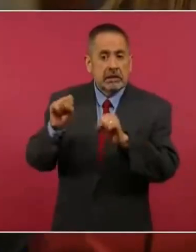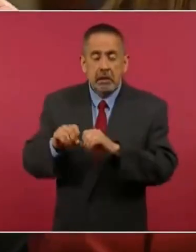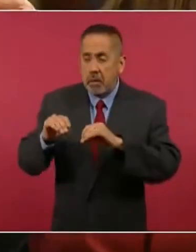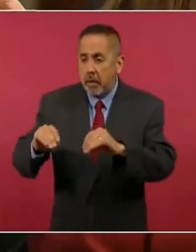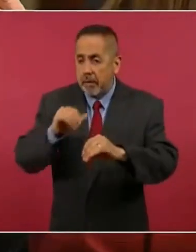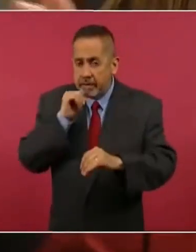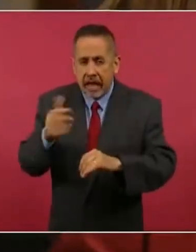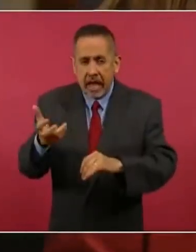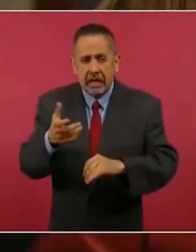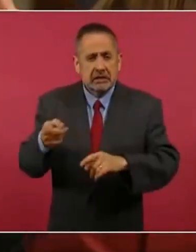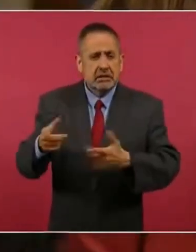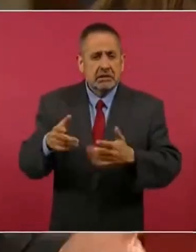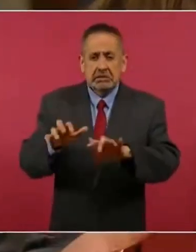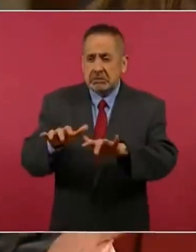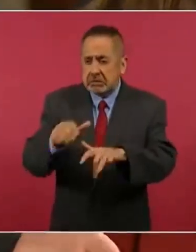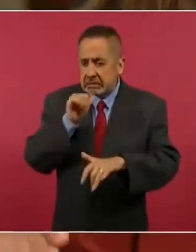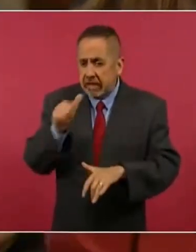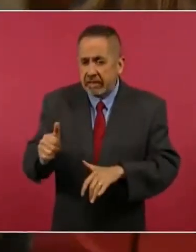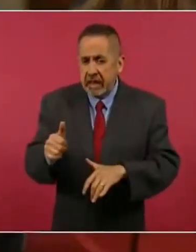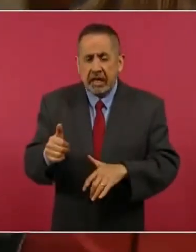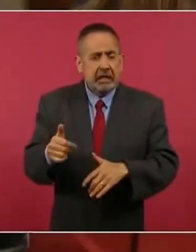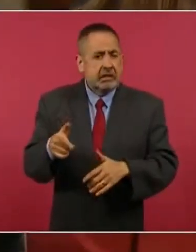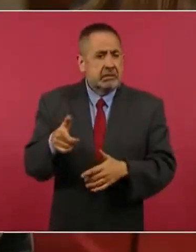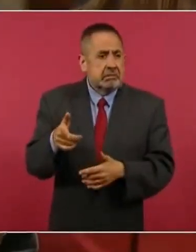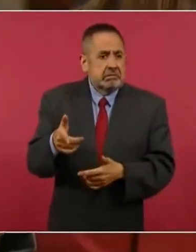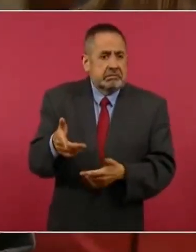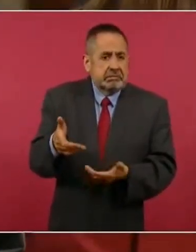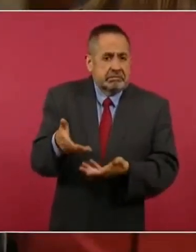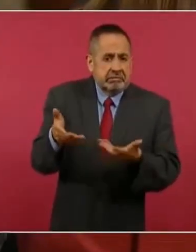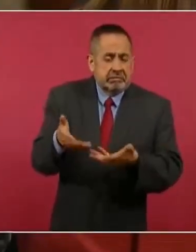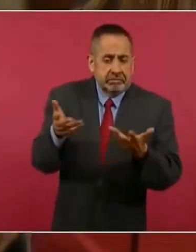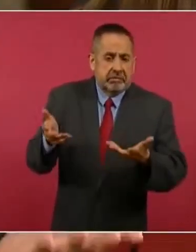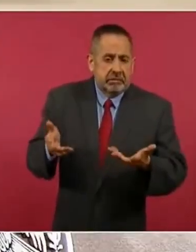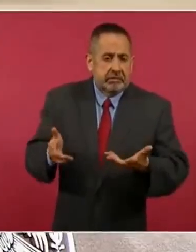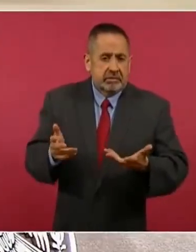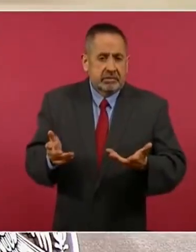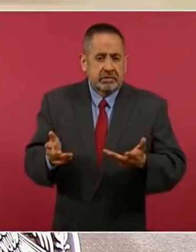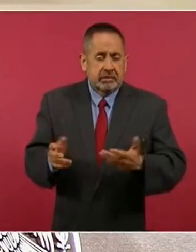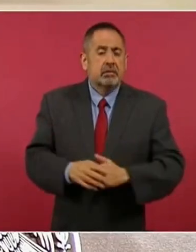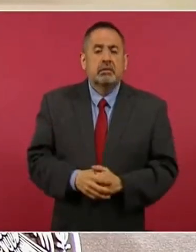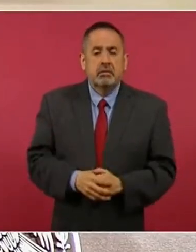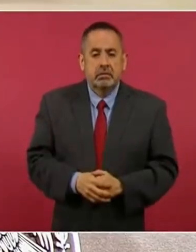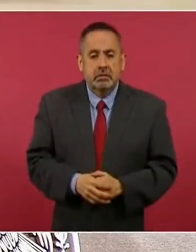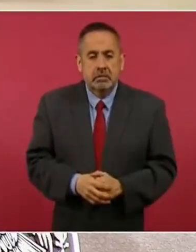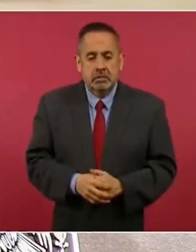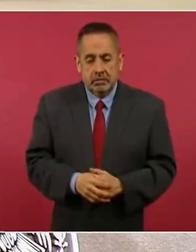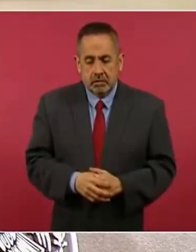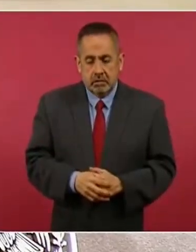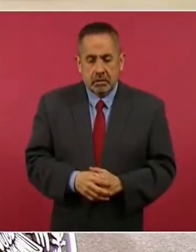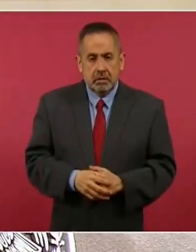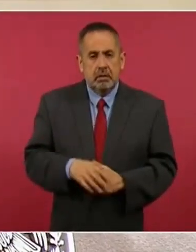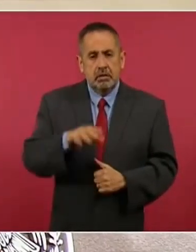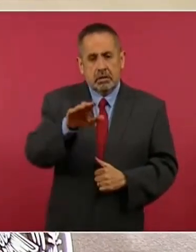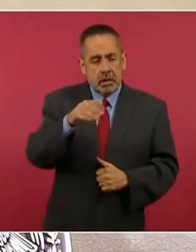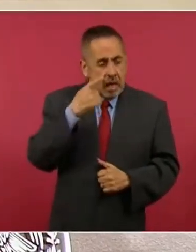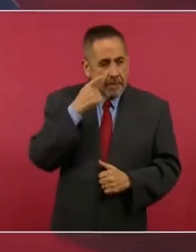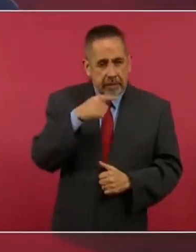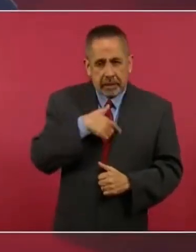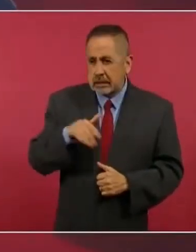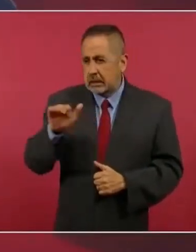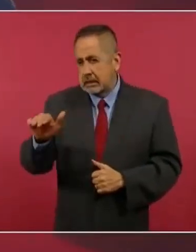el sistema de cómputo no está levantado y bueno, yo sé que hay que verlo con las